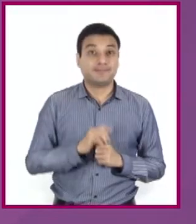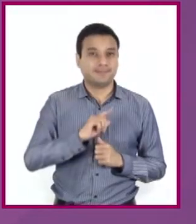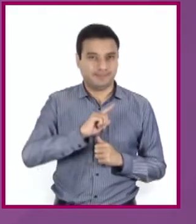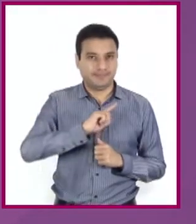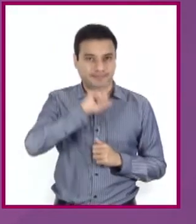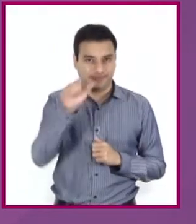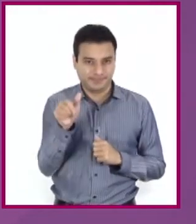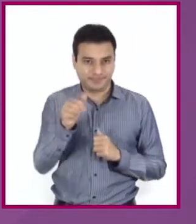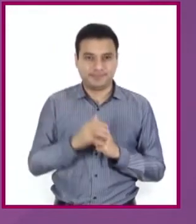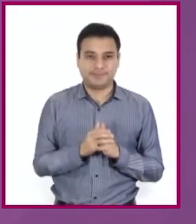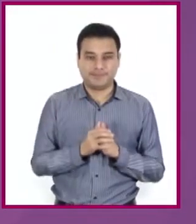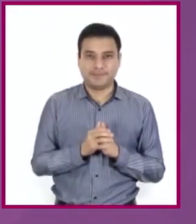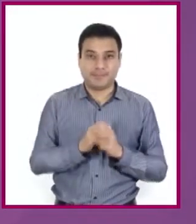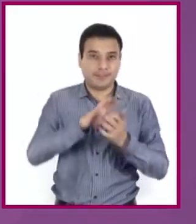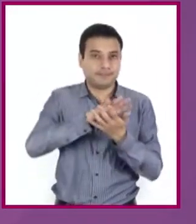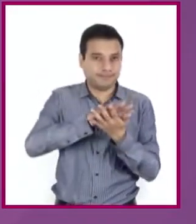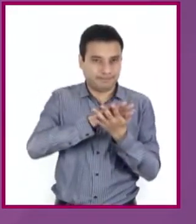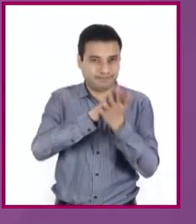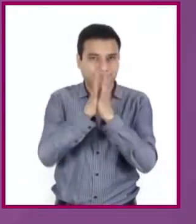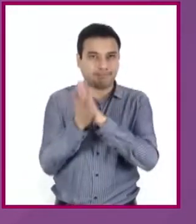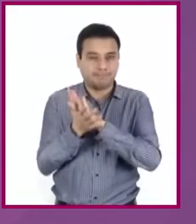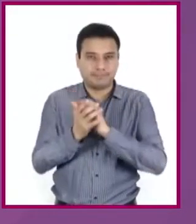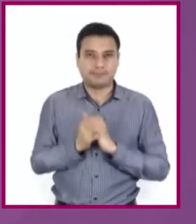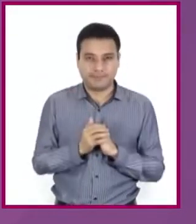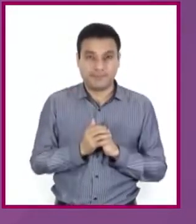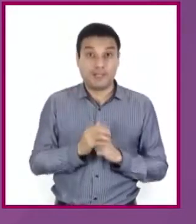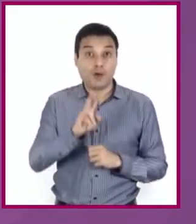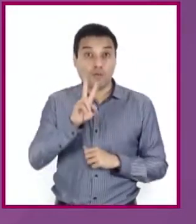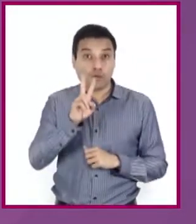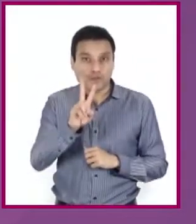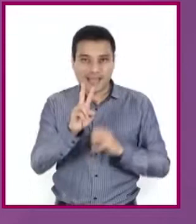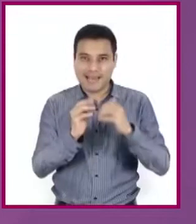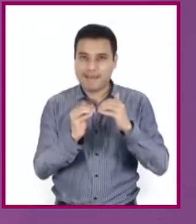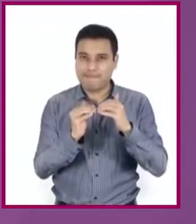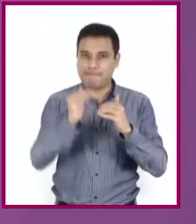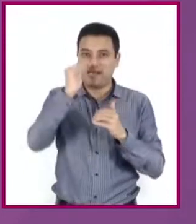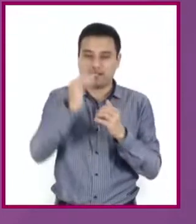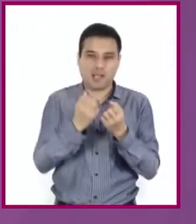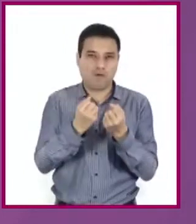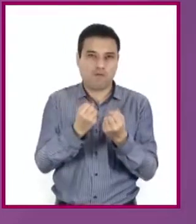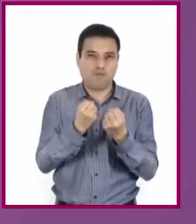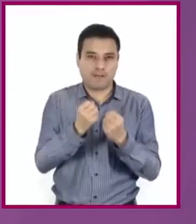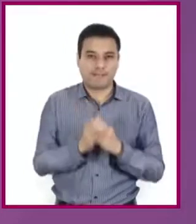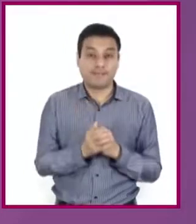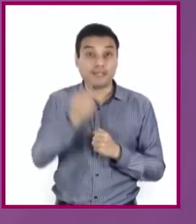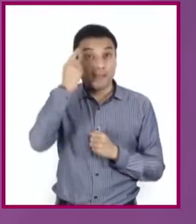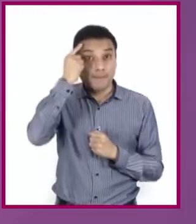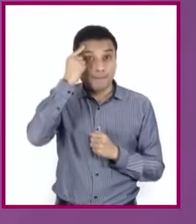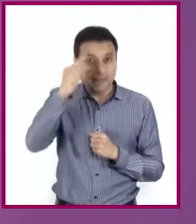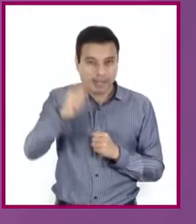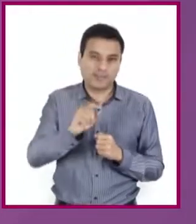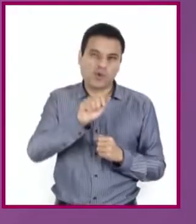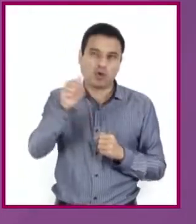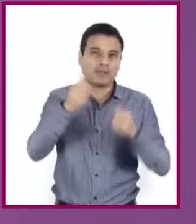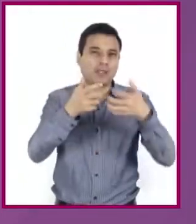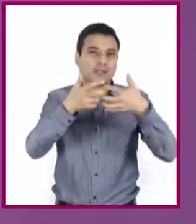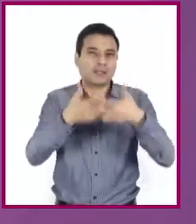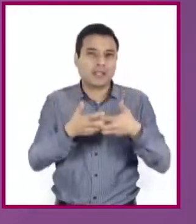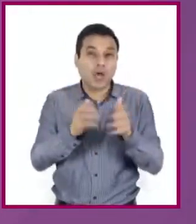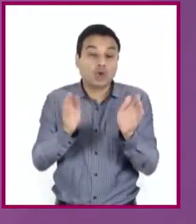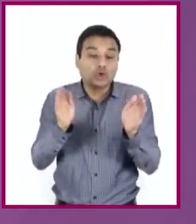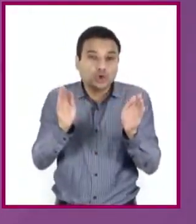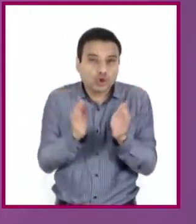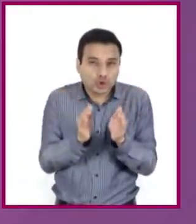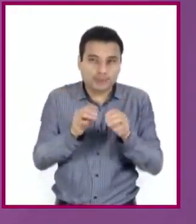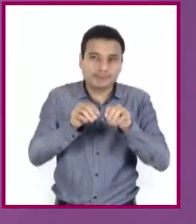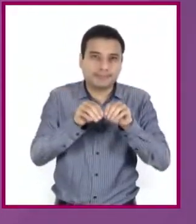los transformadores se encargan de elevar el voltaje o impulso de la corriente eléctrica para llevarla a la subestación y así